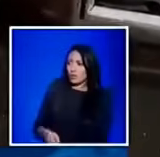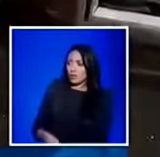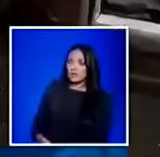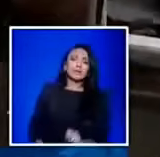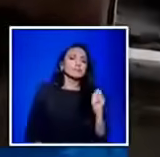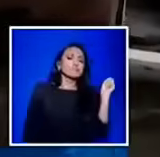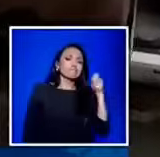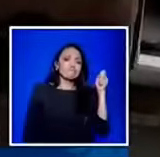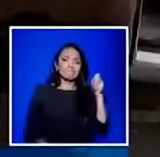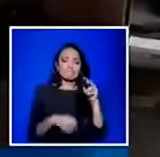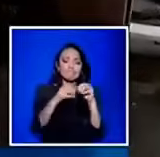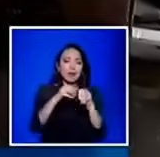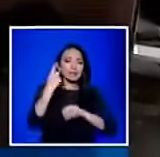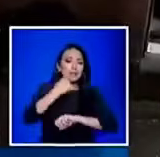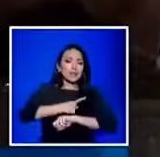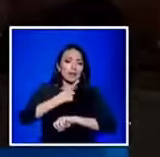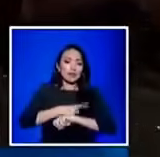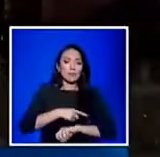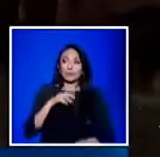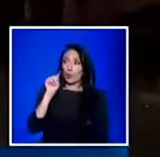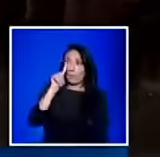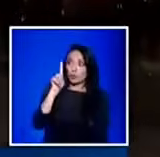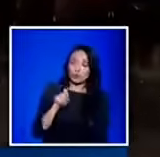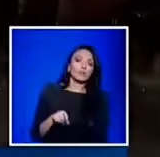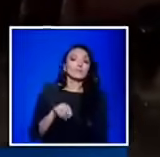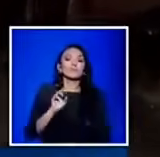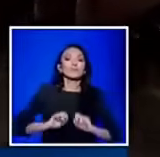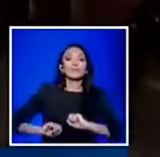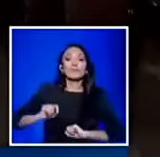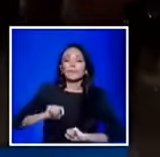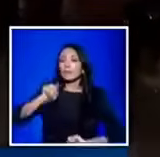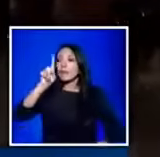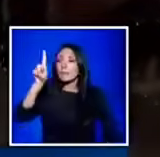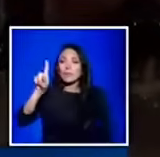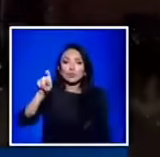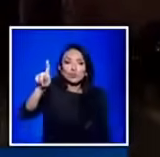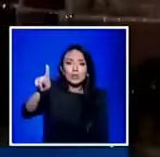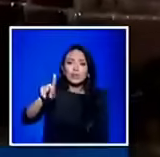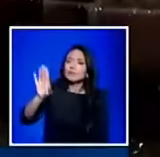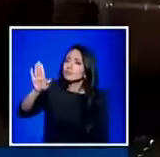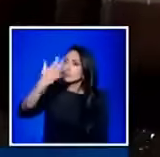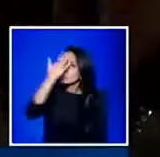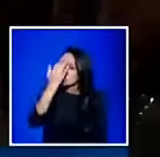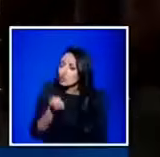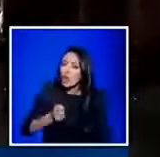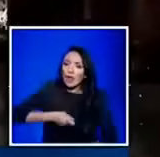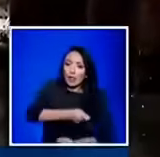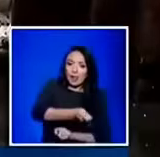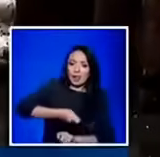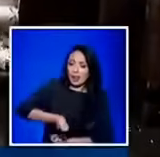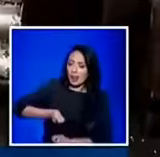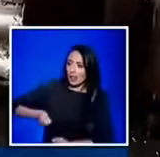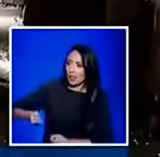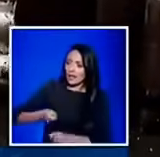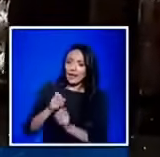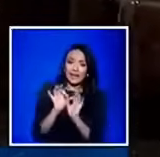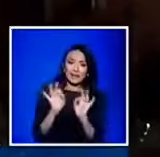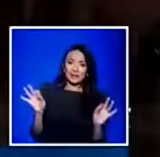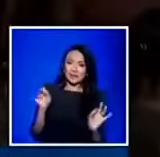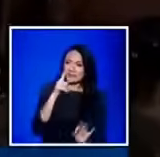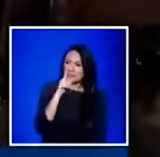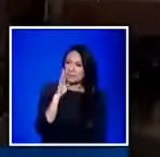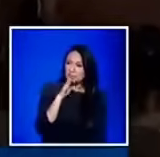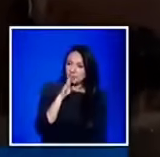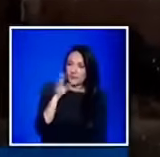Cada día encontramos eso. Permítame nada más. Aquí un vecino ha madrugado a limpiar. Todos los días hace eso porque el olor es